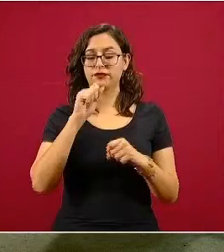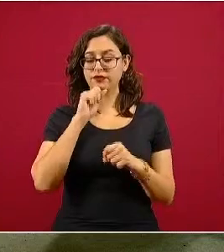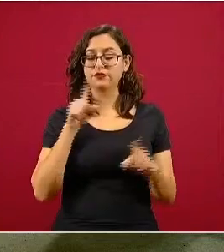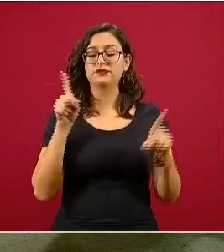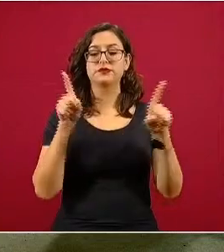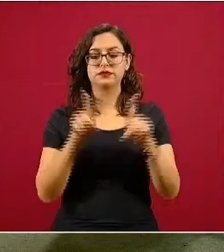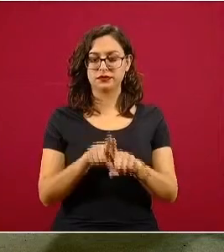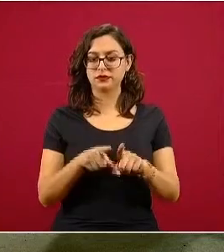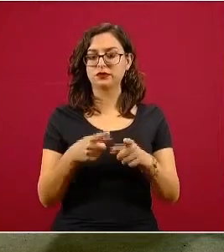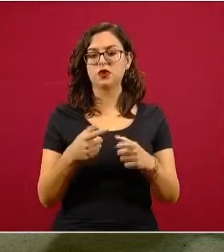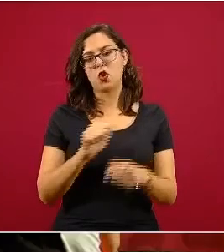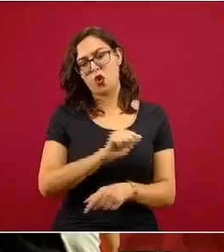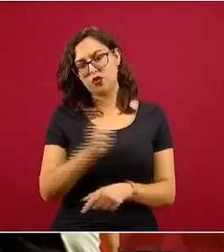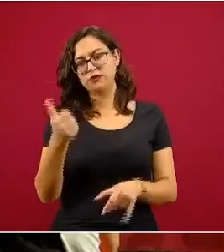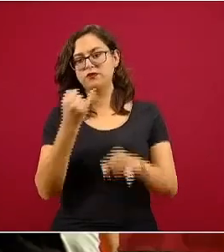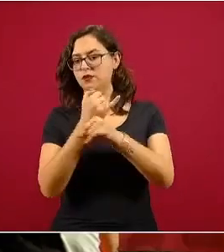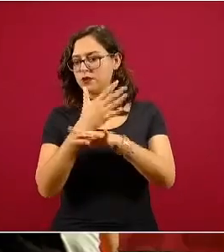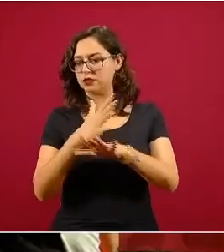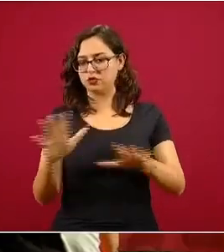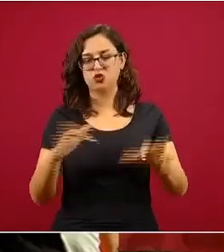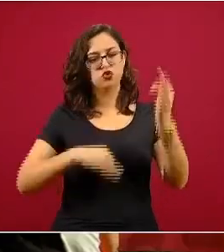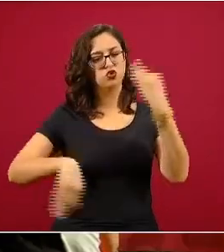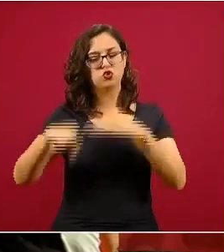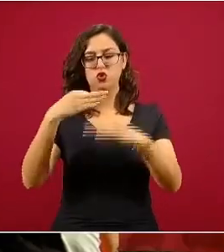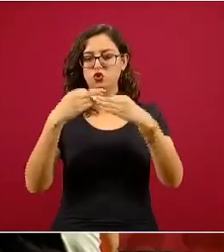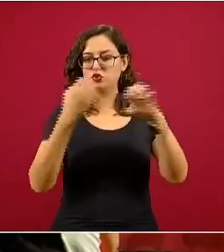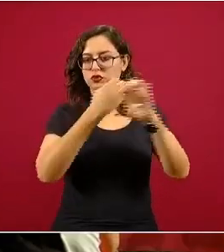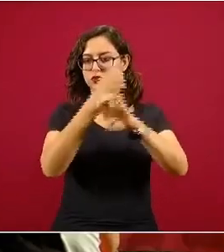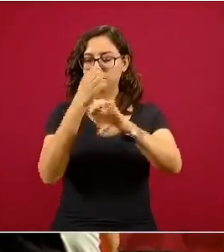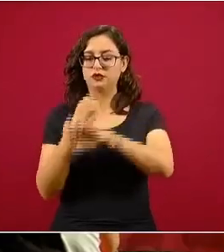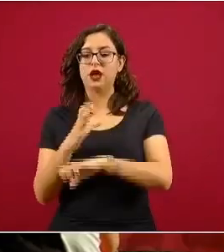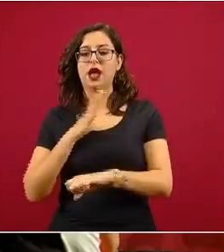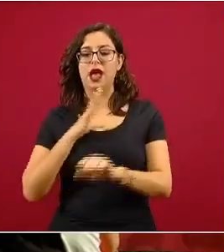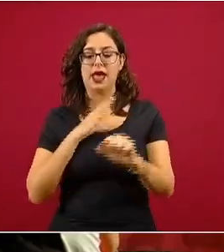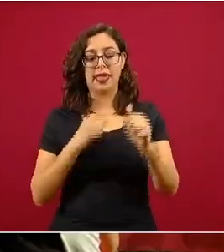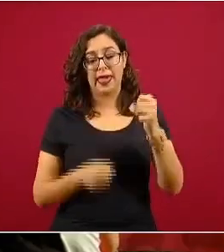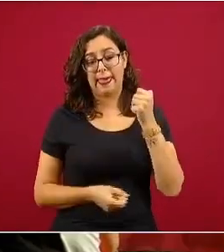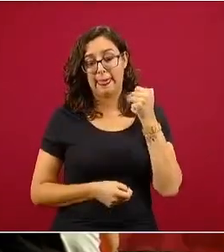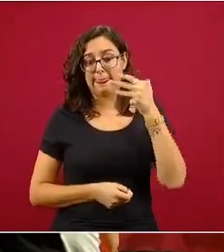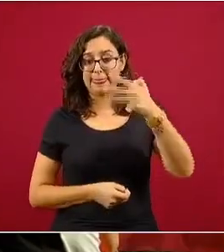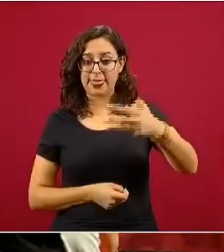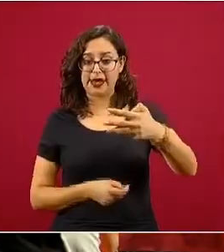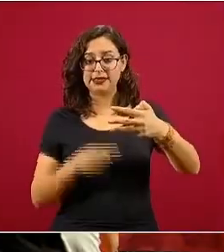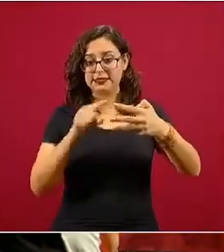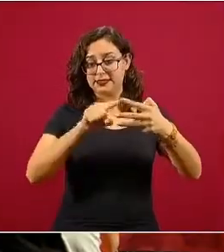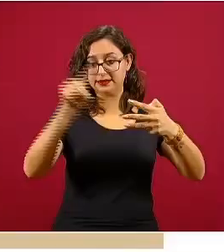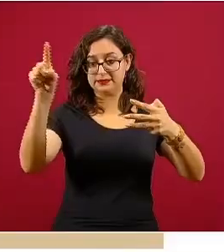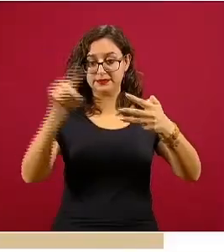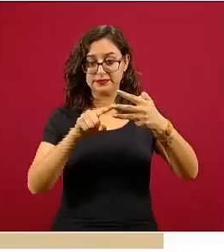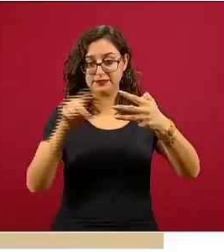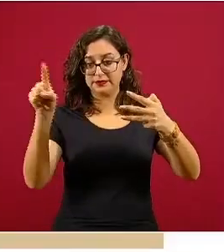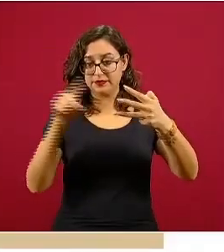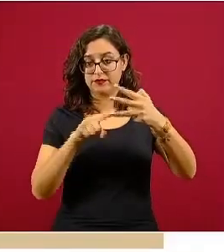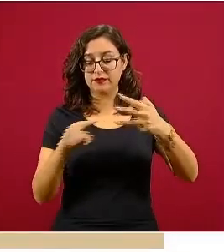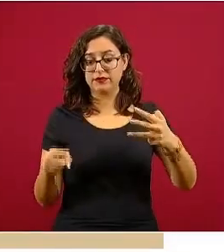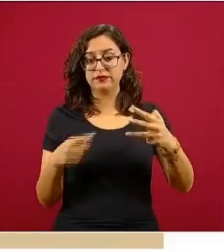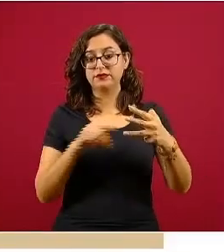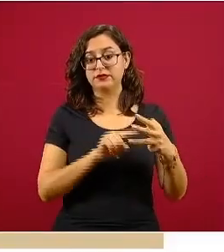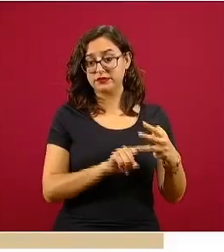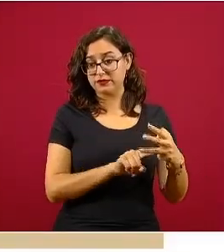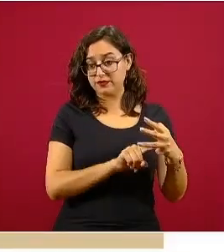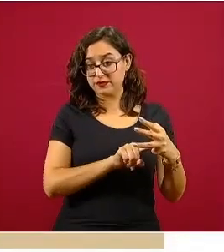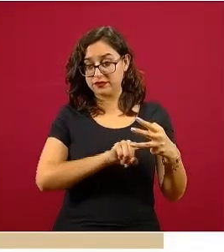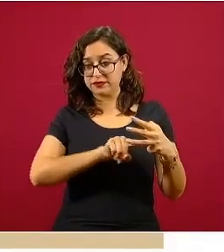las entidades federativas. Son 3 líneas, la línea hasta abajo, la hemos presentado de hecho